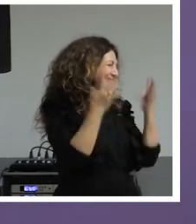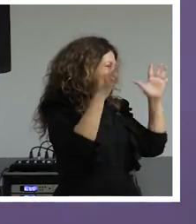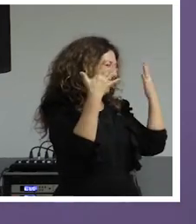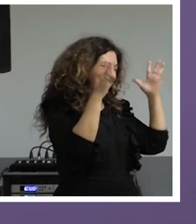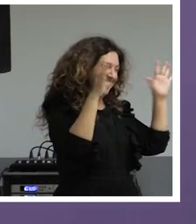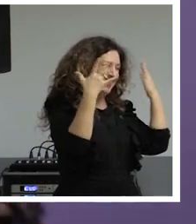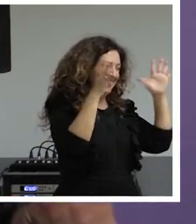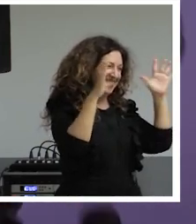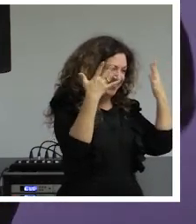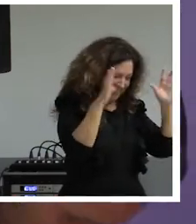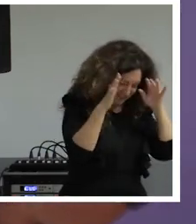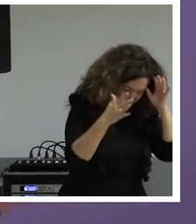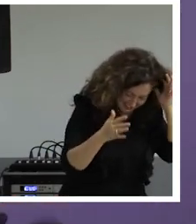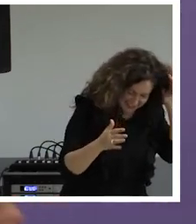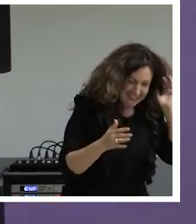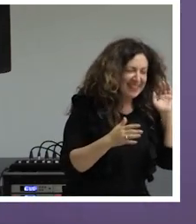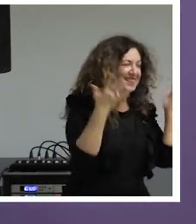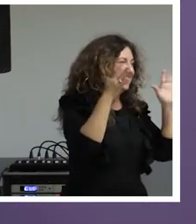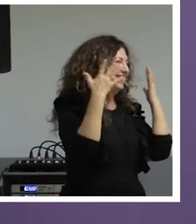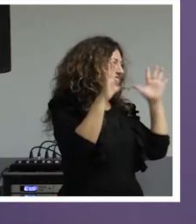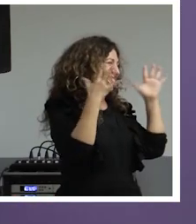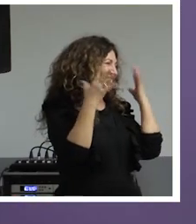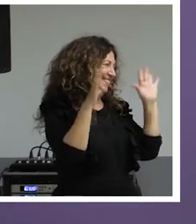Perdón que se me saca la boca